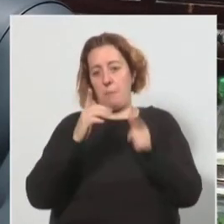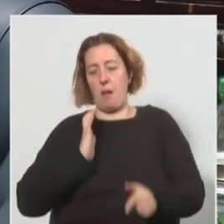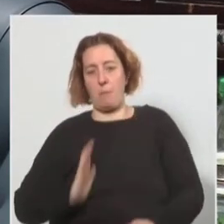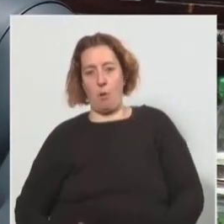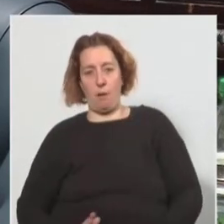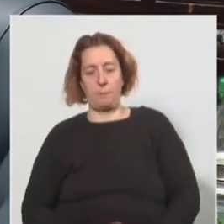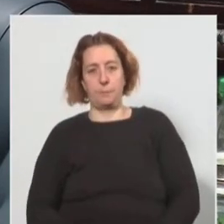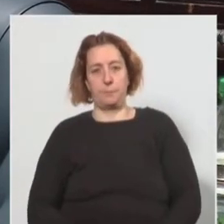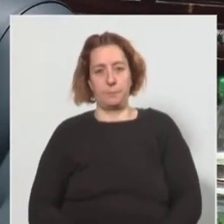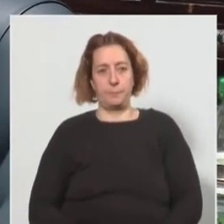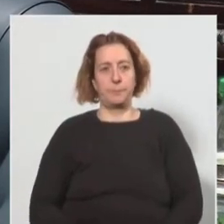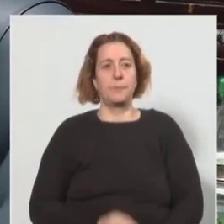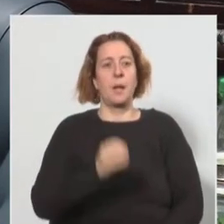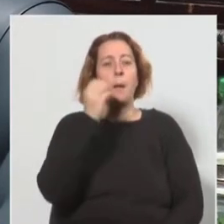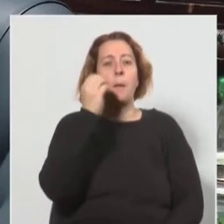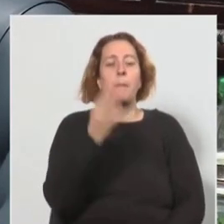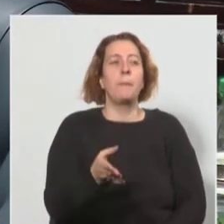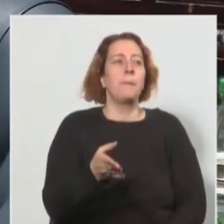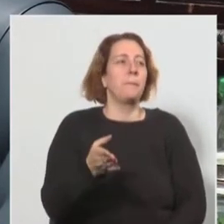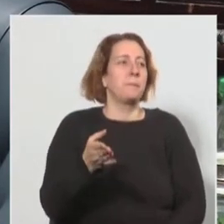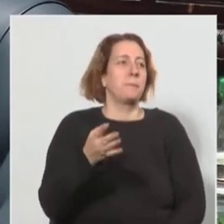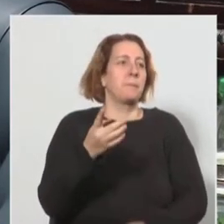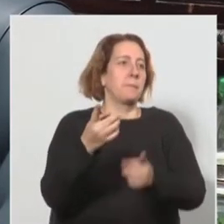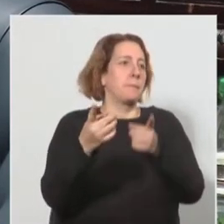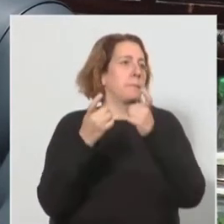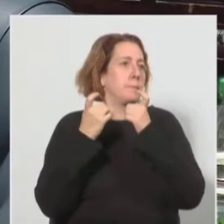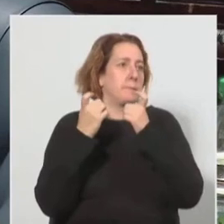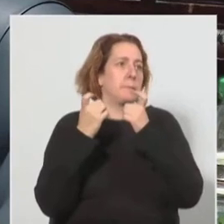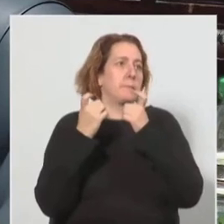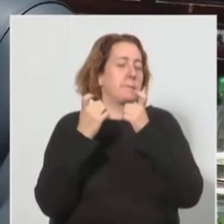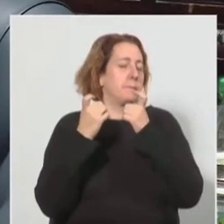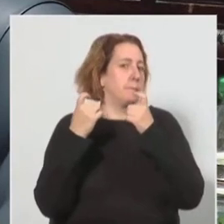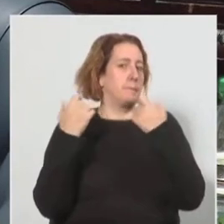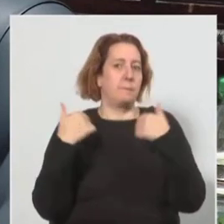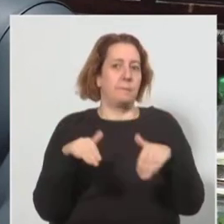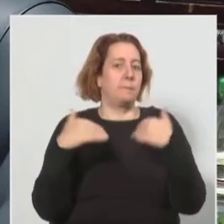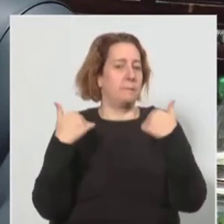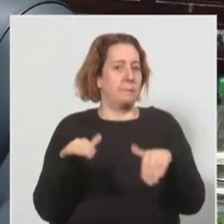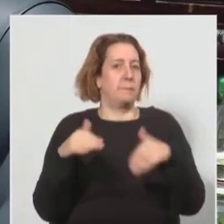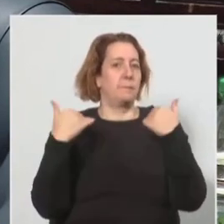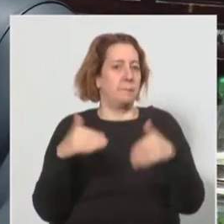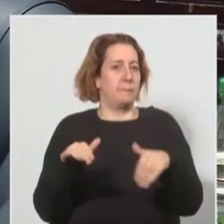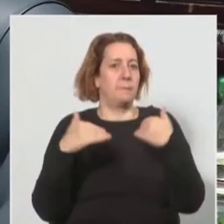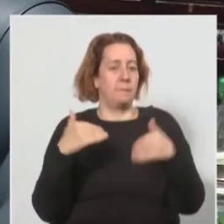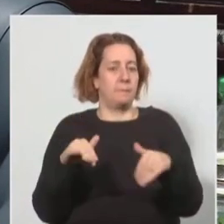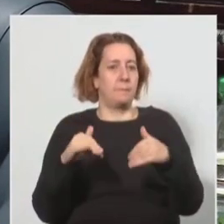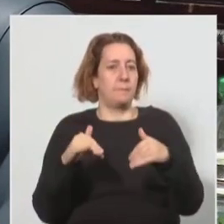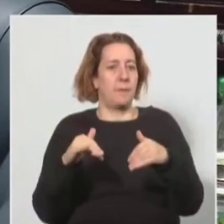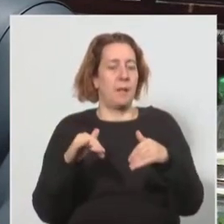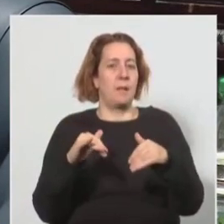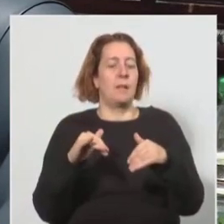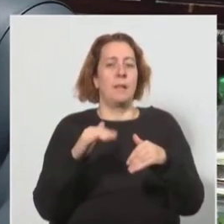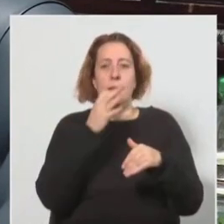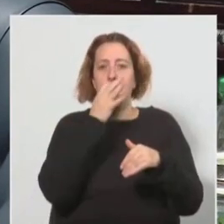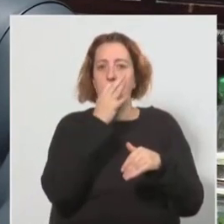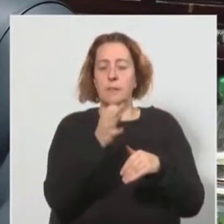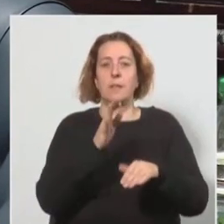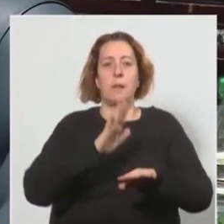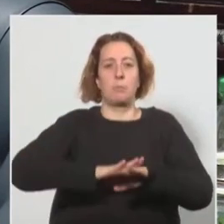moral. Por tanto, es imperioso raspar hasta el hueso y sin temblores